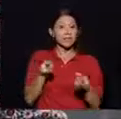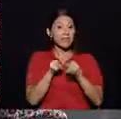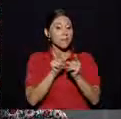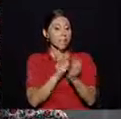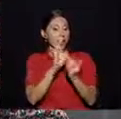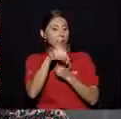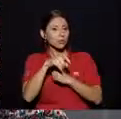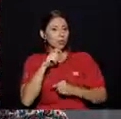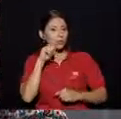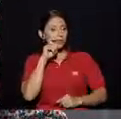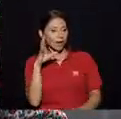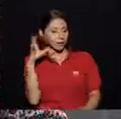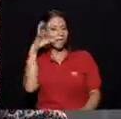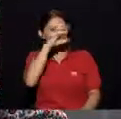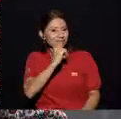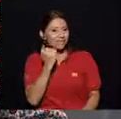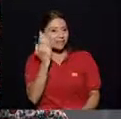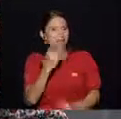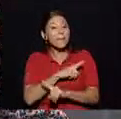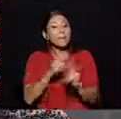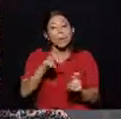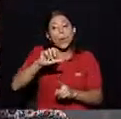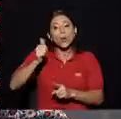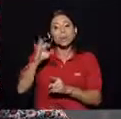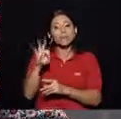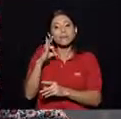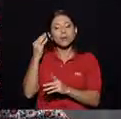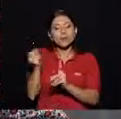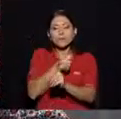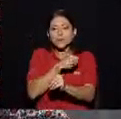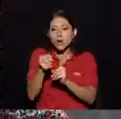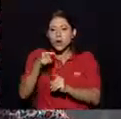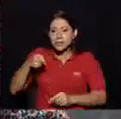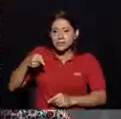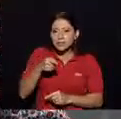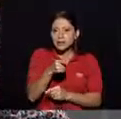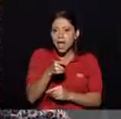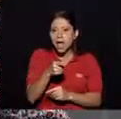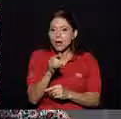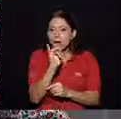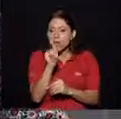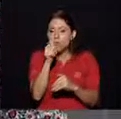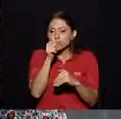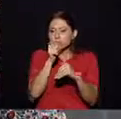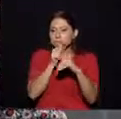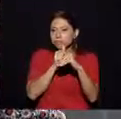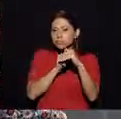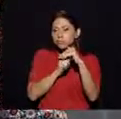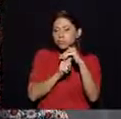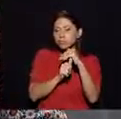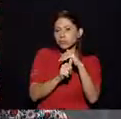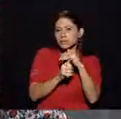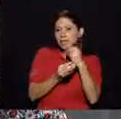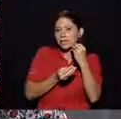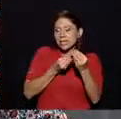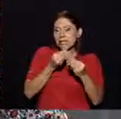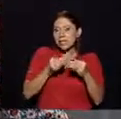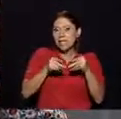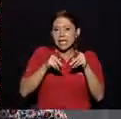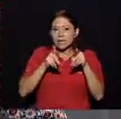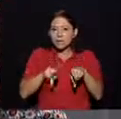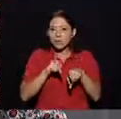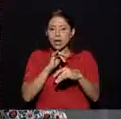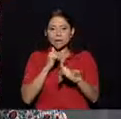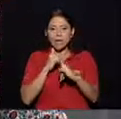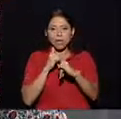Sin embargo, hay otras formas de violencia muy sutiles que usualmente no son susceptibles a ser denunciadas